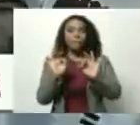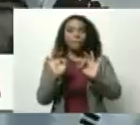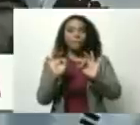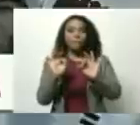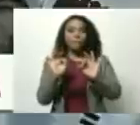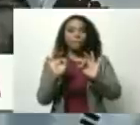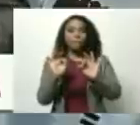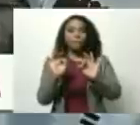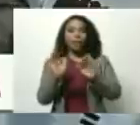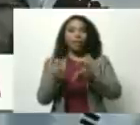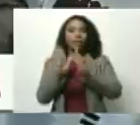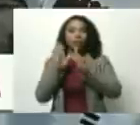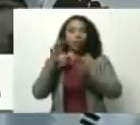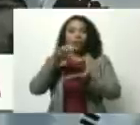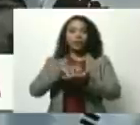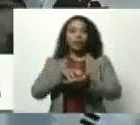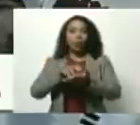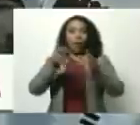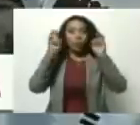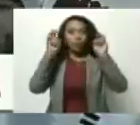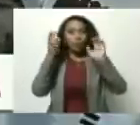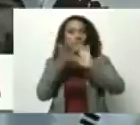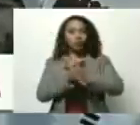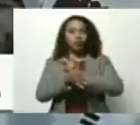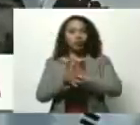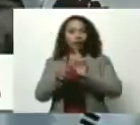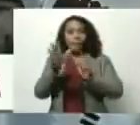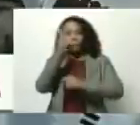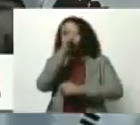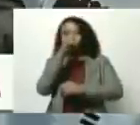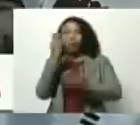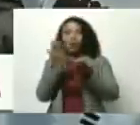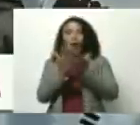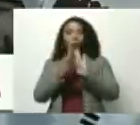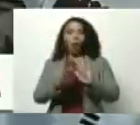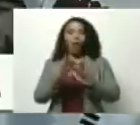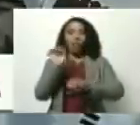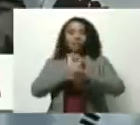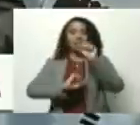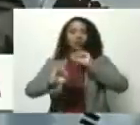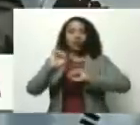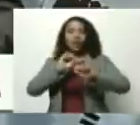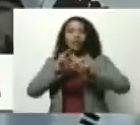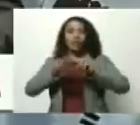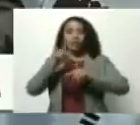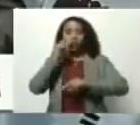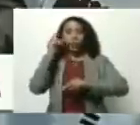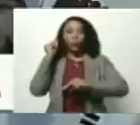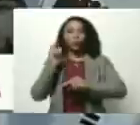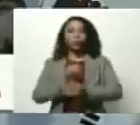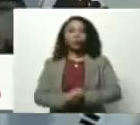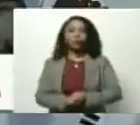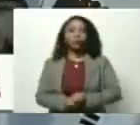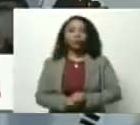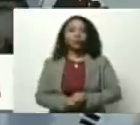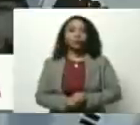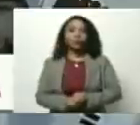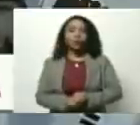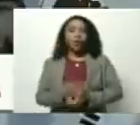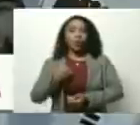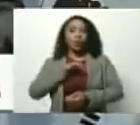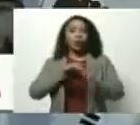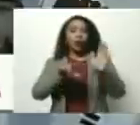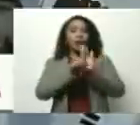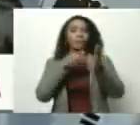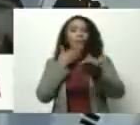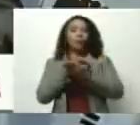e instituciones del Estado en materia de acoso escolar. A las defensorías de niños, niñas y adolescentes, nuestra ley, la